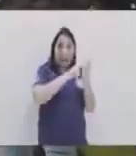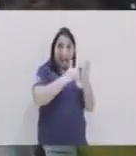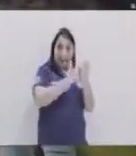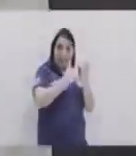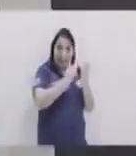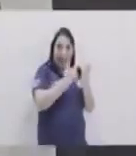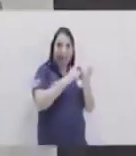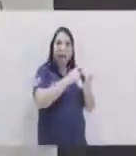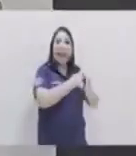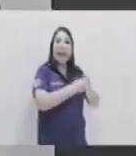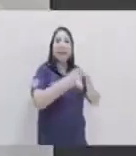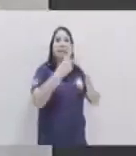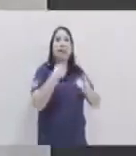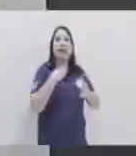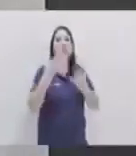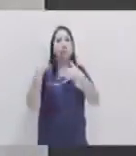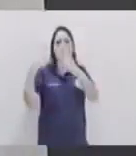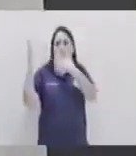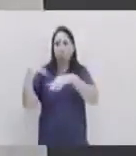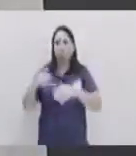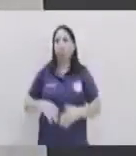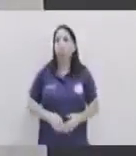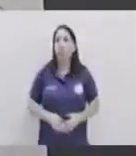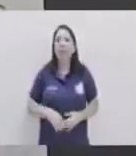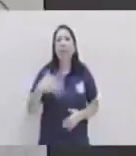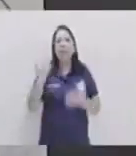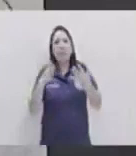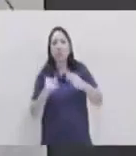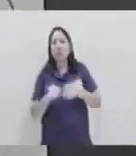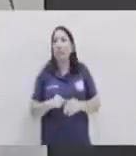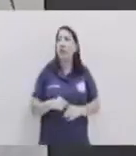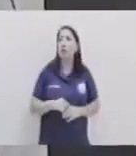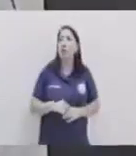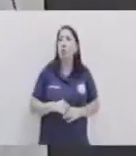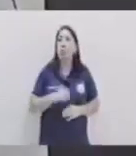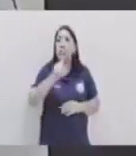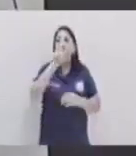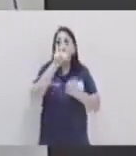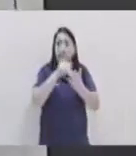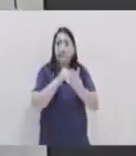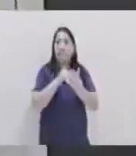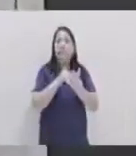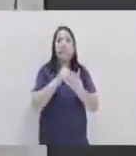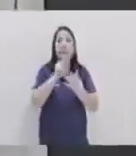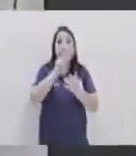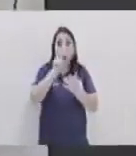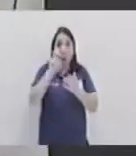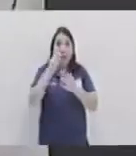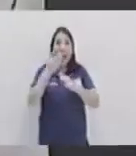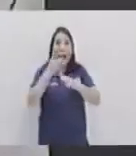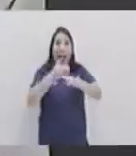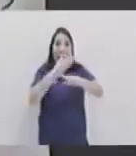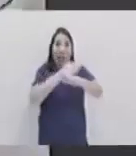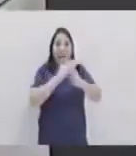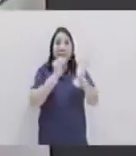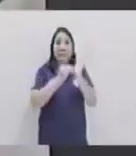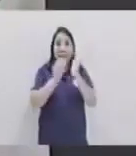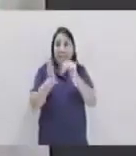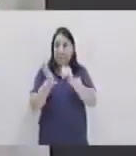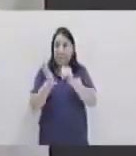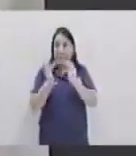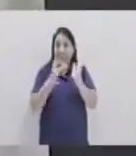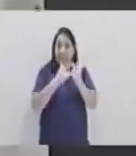americano. Recuerda que en 1492, la conquista española, la dominación de los pueblos, pero antes de que los